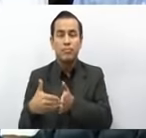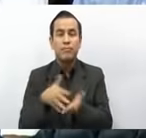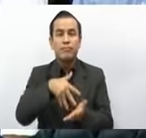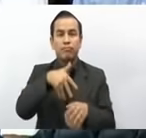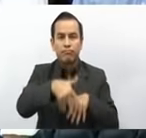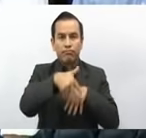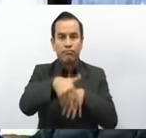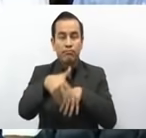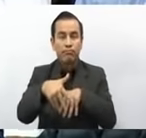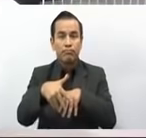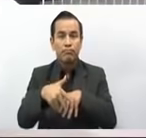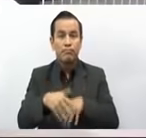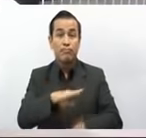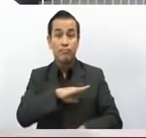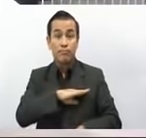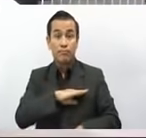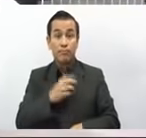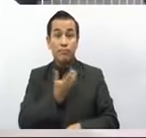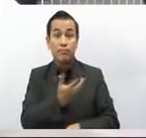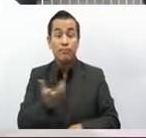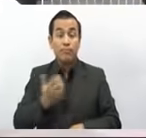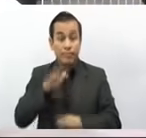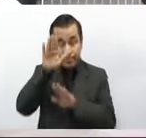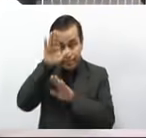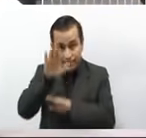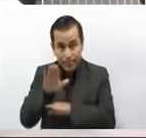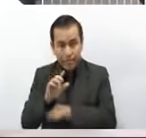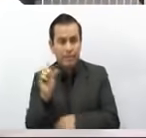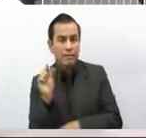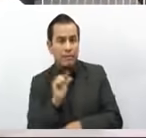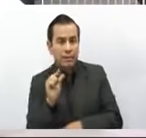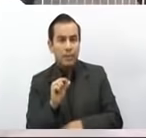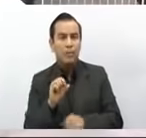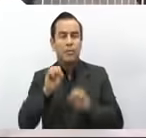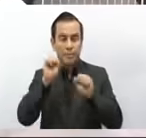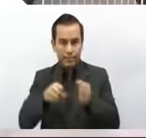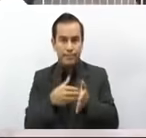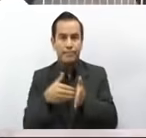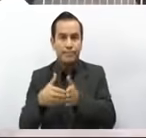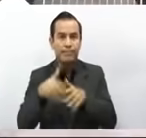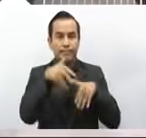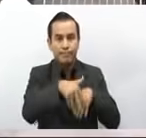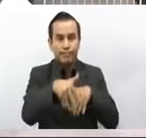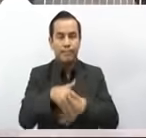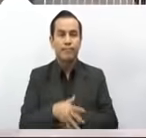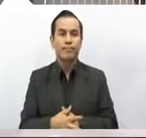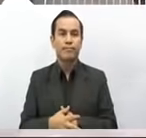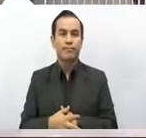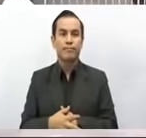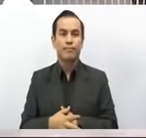desfile cívico militar. Respetuosamente le solicito autorización para dar inicio del mismo.